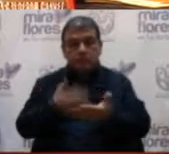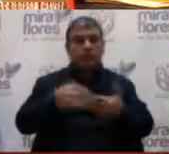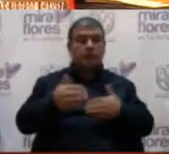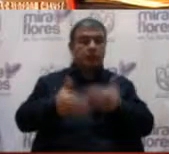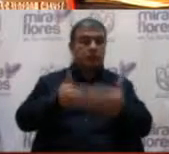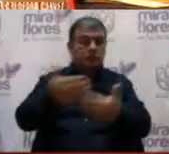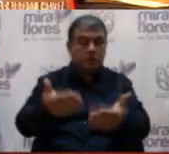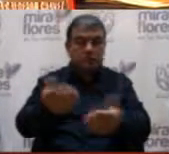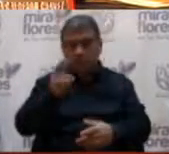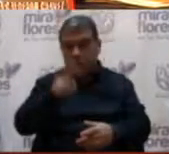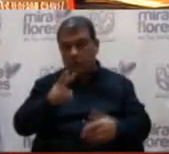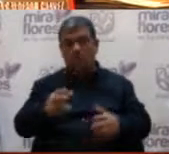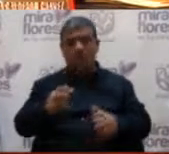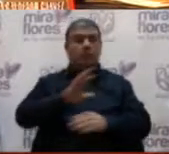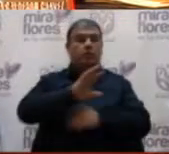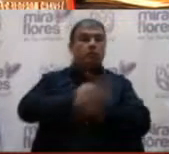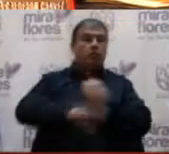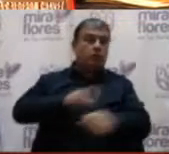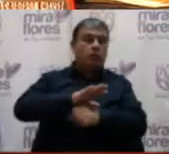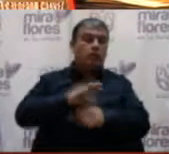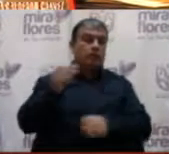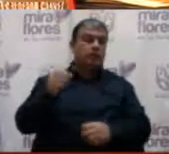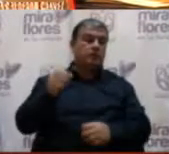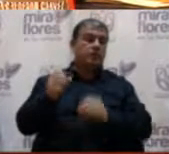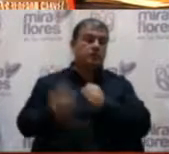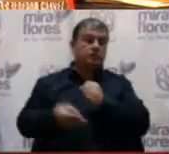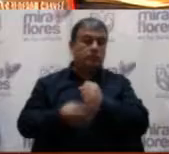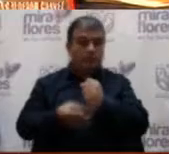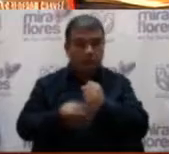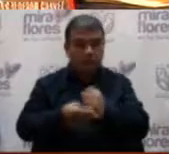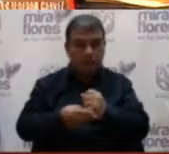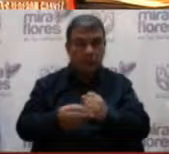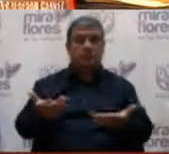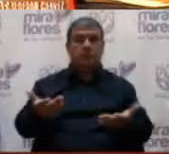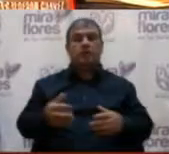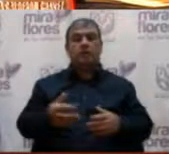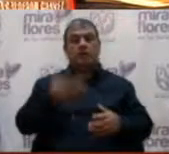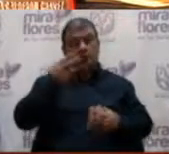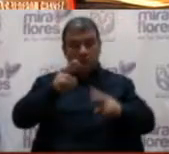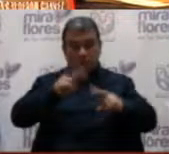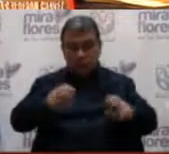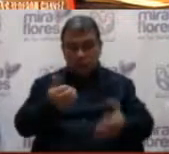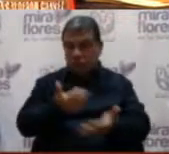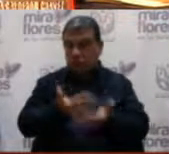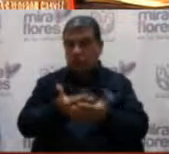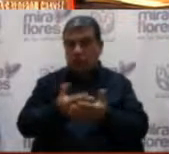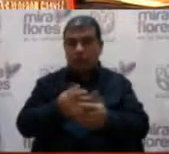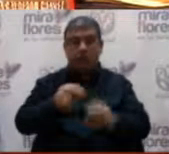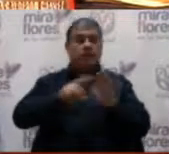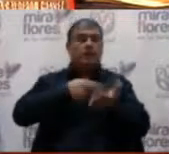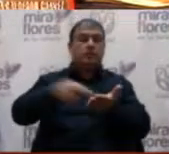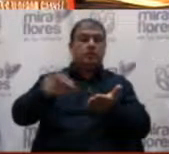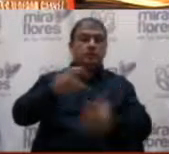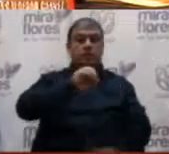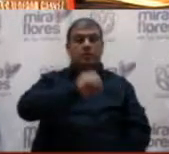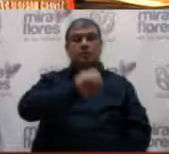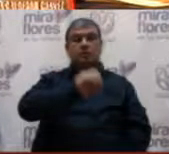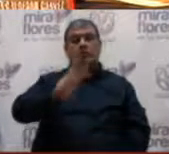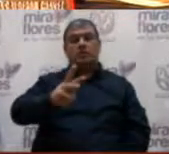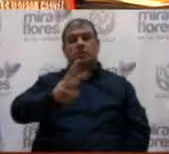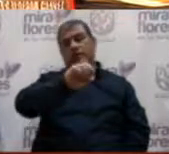han observado los derechos y garantías inherentes a este. En este caso, se verifica mediante resolución número